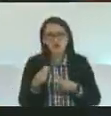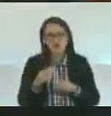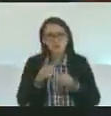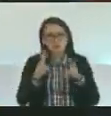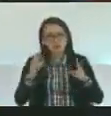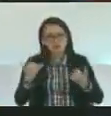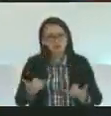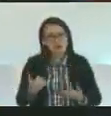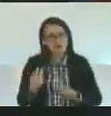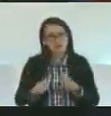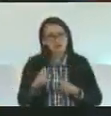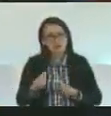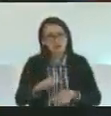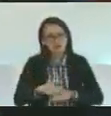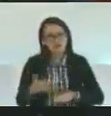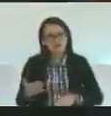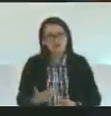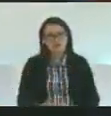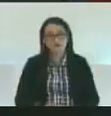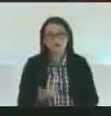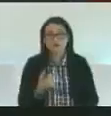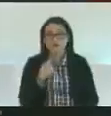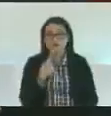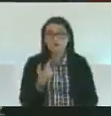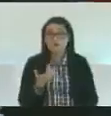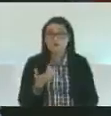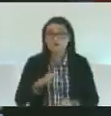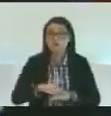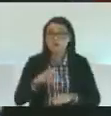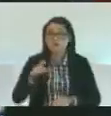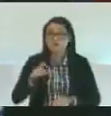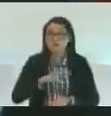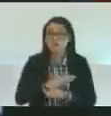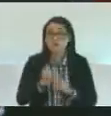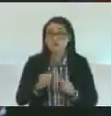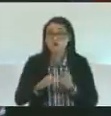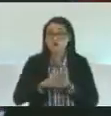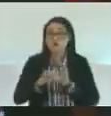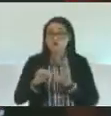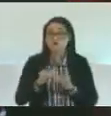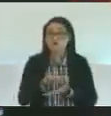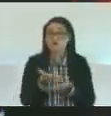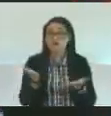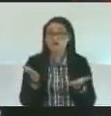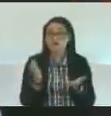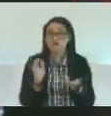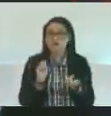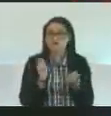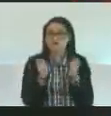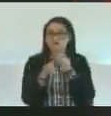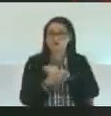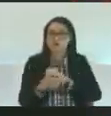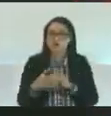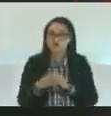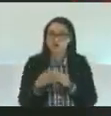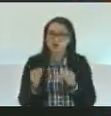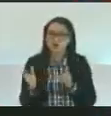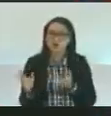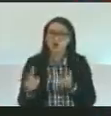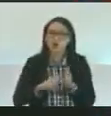ya? Y yo le decía, porque necesito el poder constituyente para reconfigurar todo de raíz.